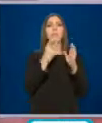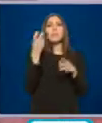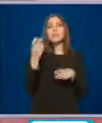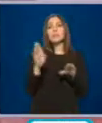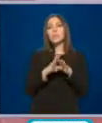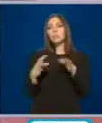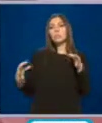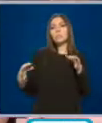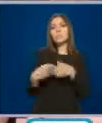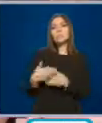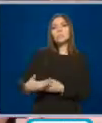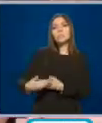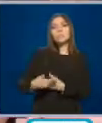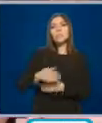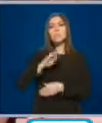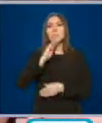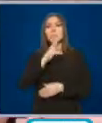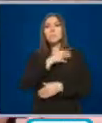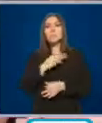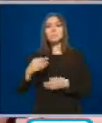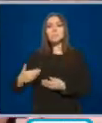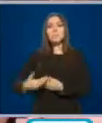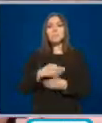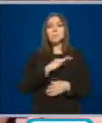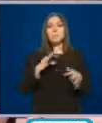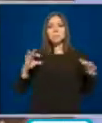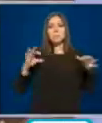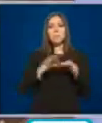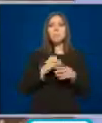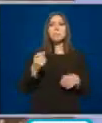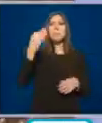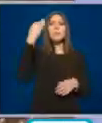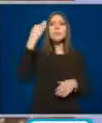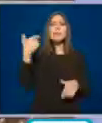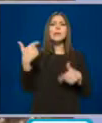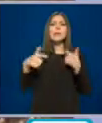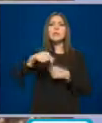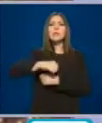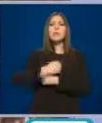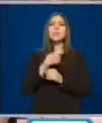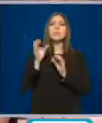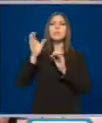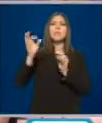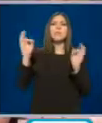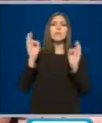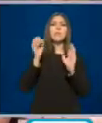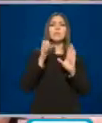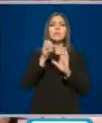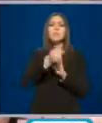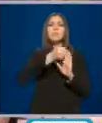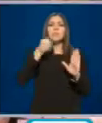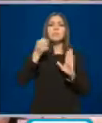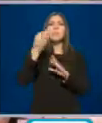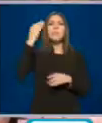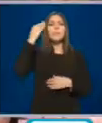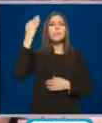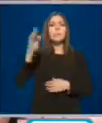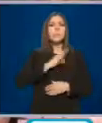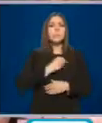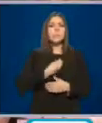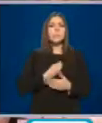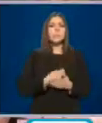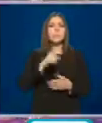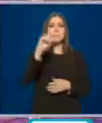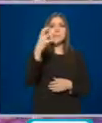madre-hijo, en fin. Esta leche que mencionas que se puede extraer y guardar, ¿cuánto tiempo puede mantenerse refrigerada, asumo, verdad? En correctas condiciones y